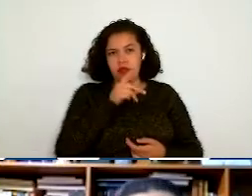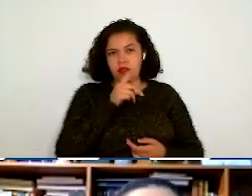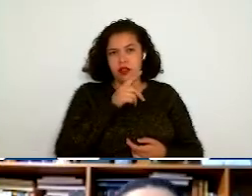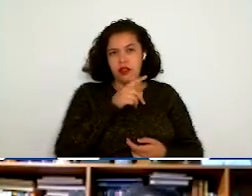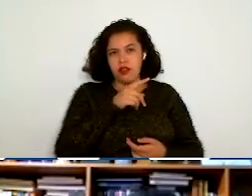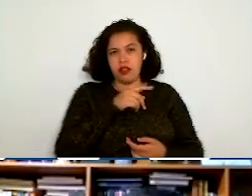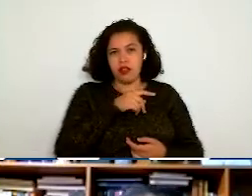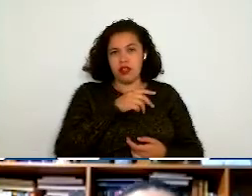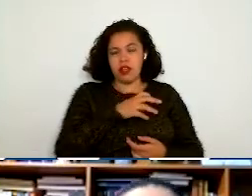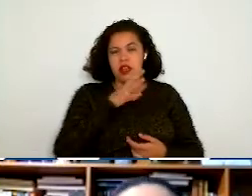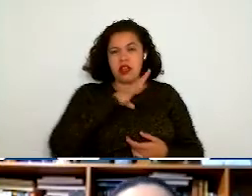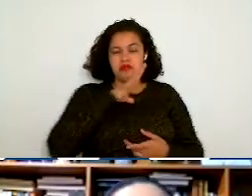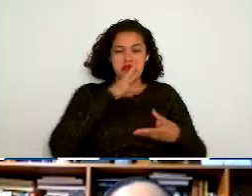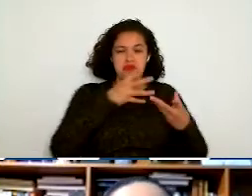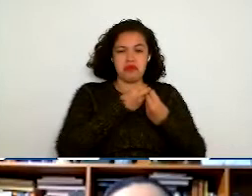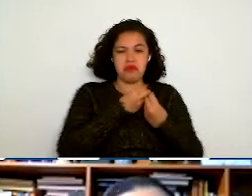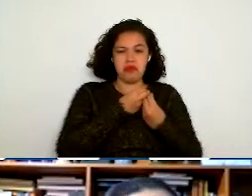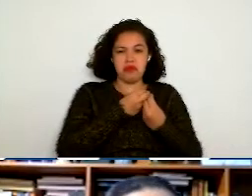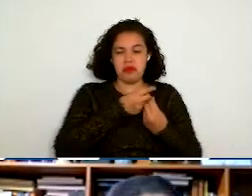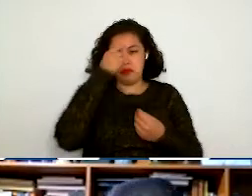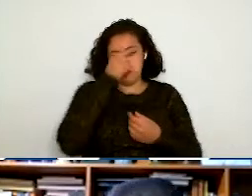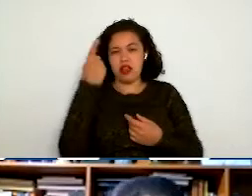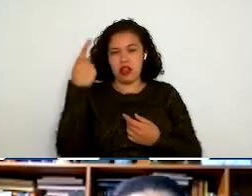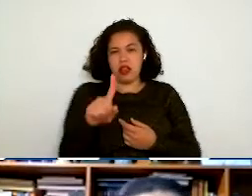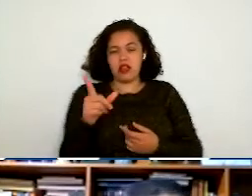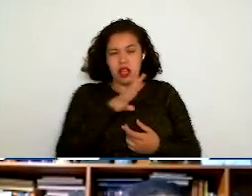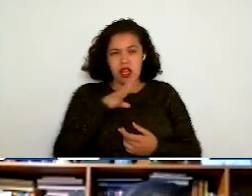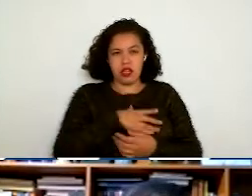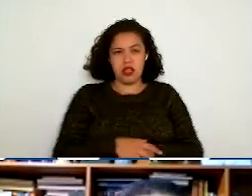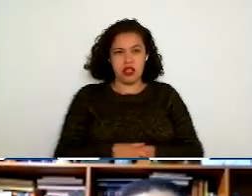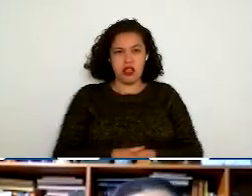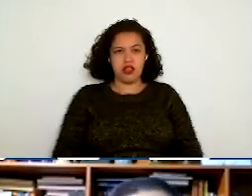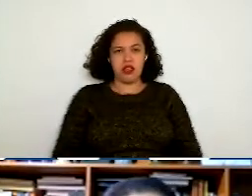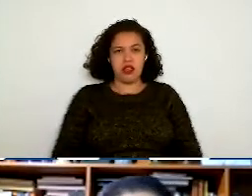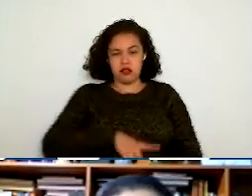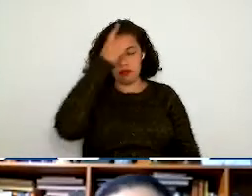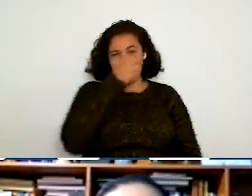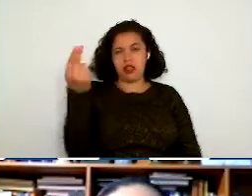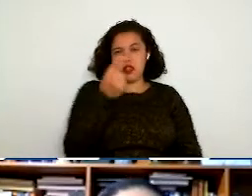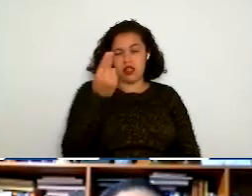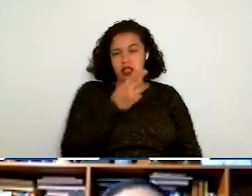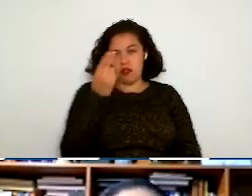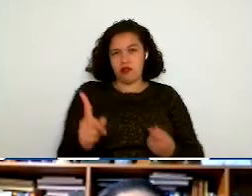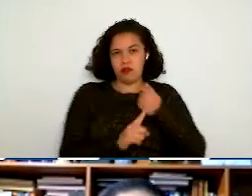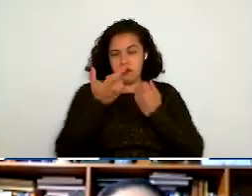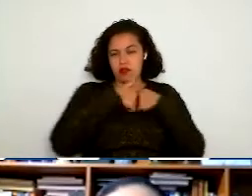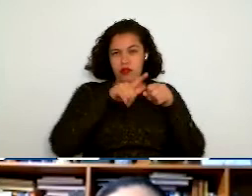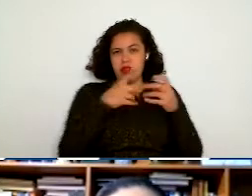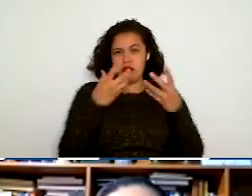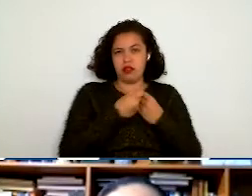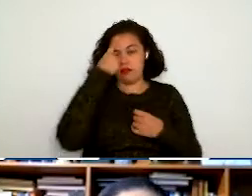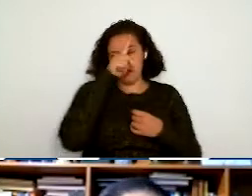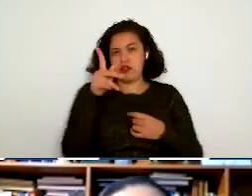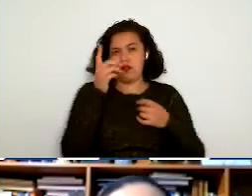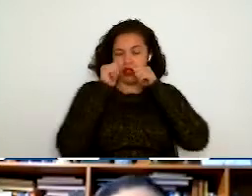solución conjunta de la demanda por la que lleguen, es decir, de la necesidad o del problema social por el cual están recibiendo